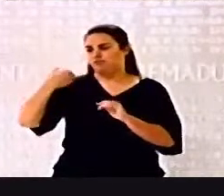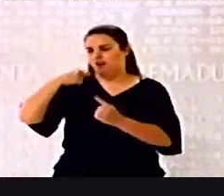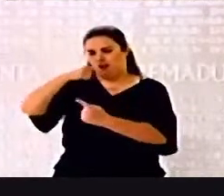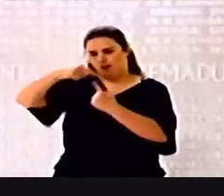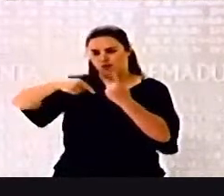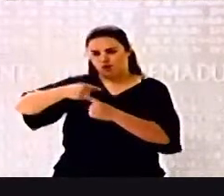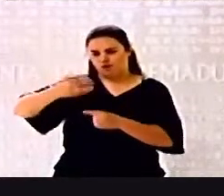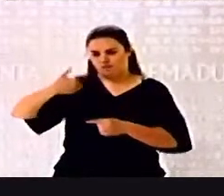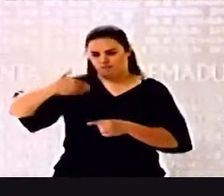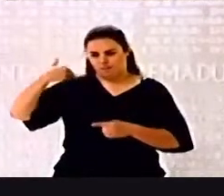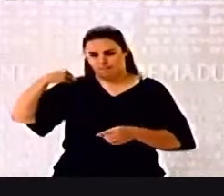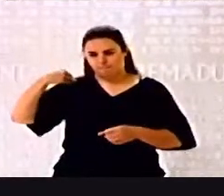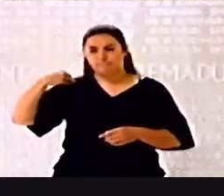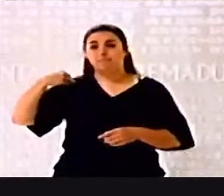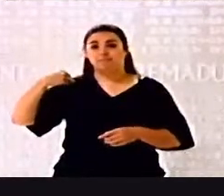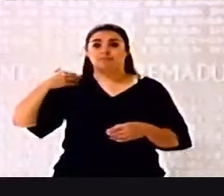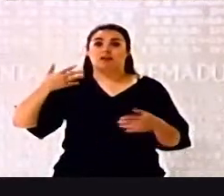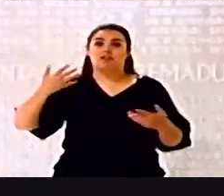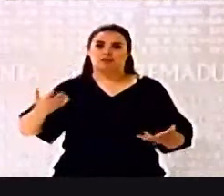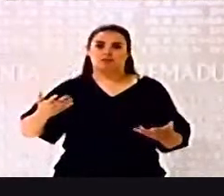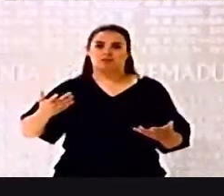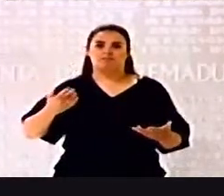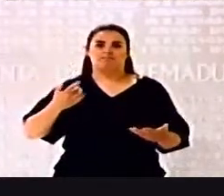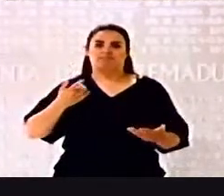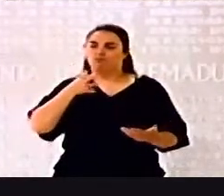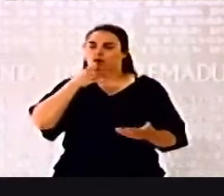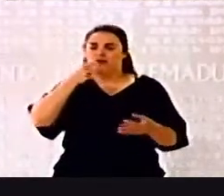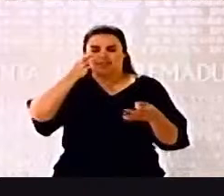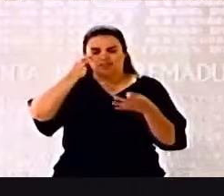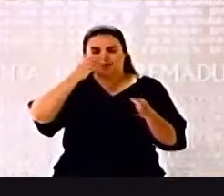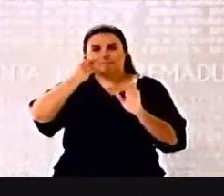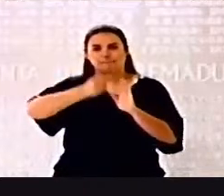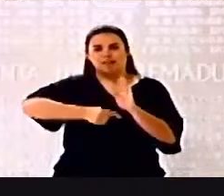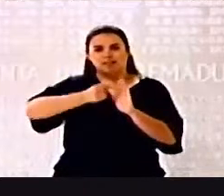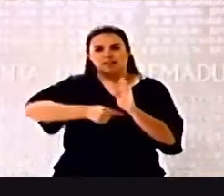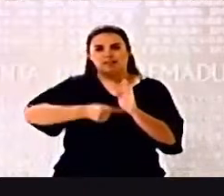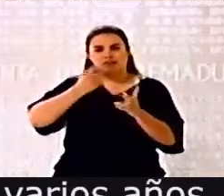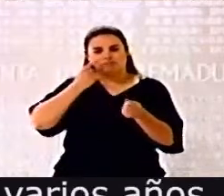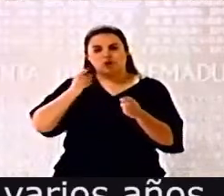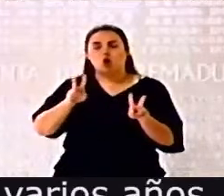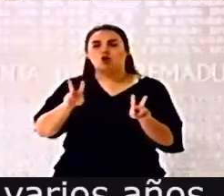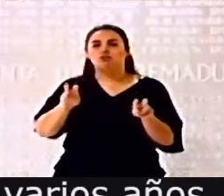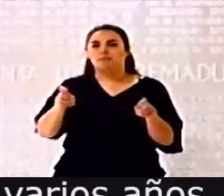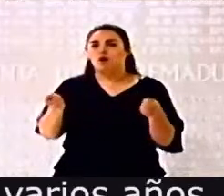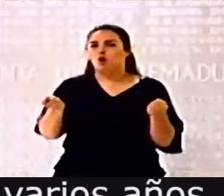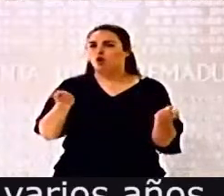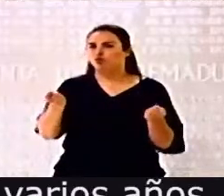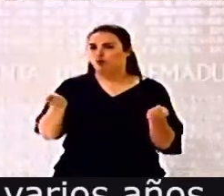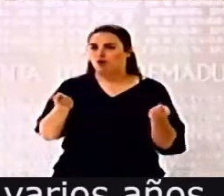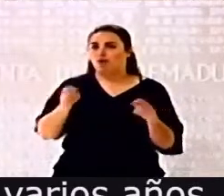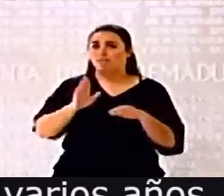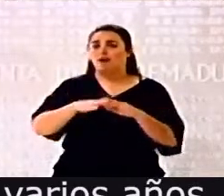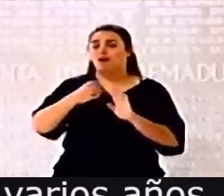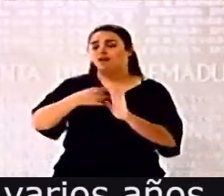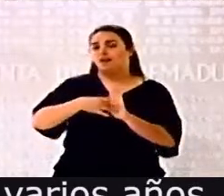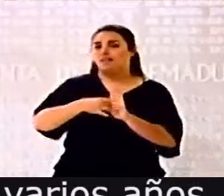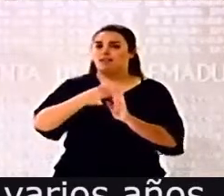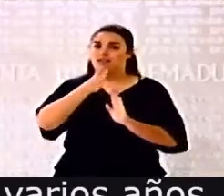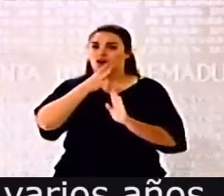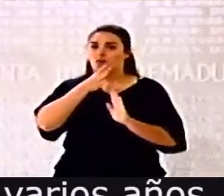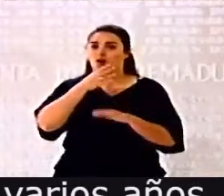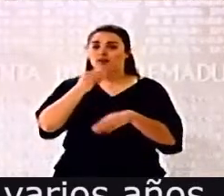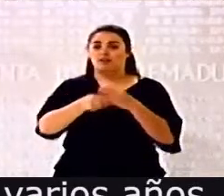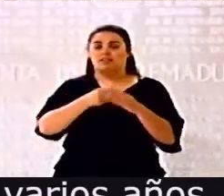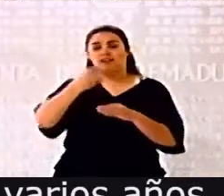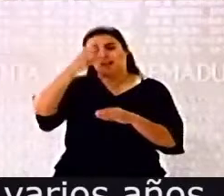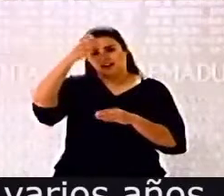ya y que, por lo tanto, vamos a seguir escrupulosamente las medidas de control en la calidad del agua que establece ese Real